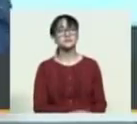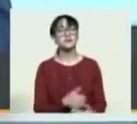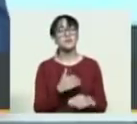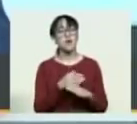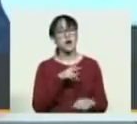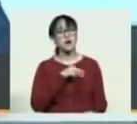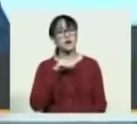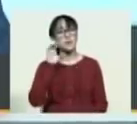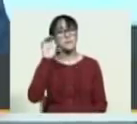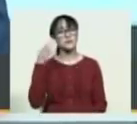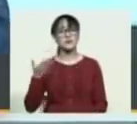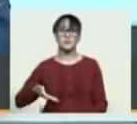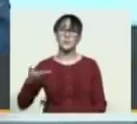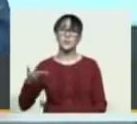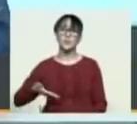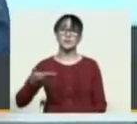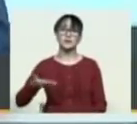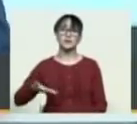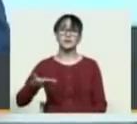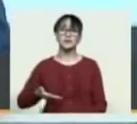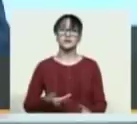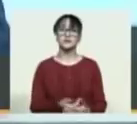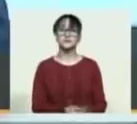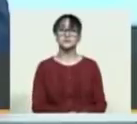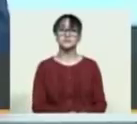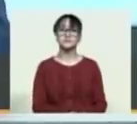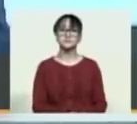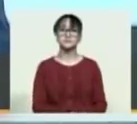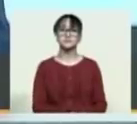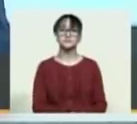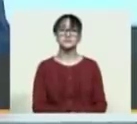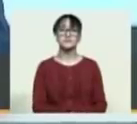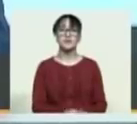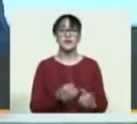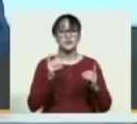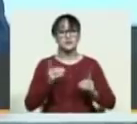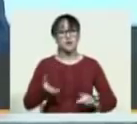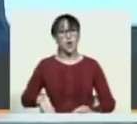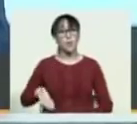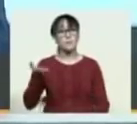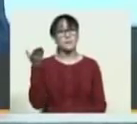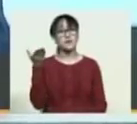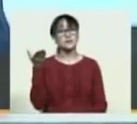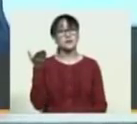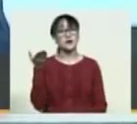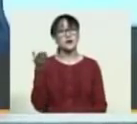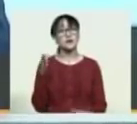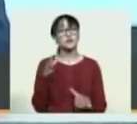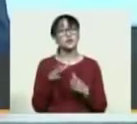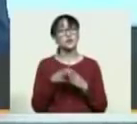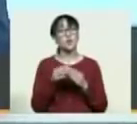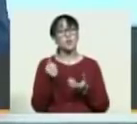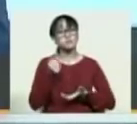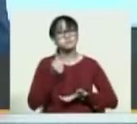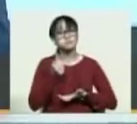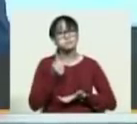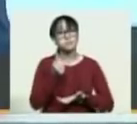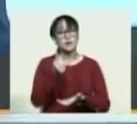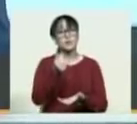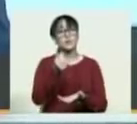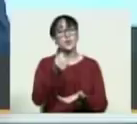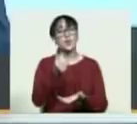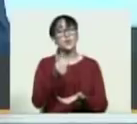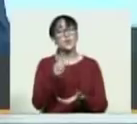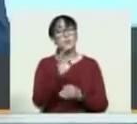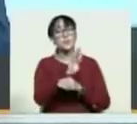de la patria. Muy importante, ¿no? He decidido aumentar todo el sistema de bonos